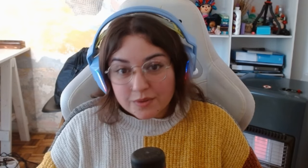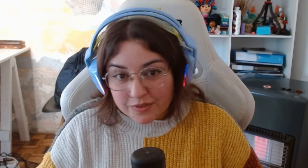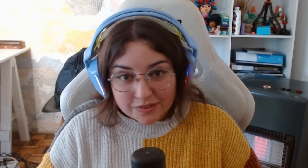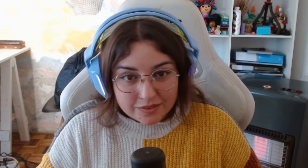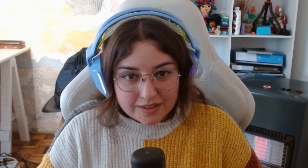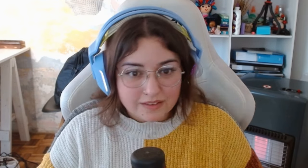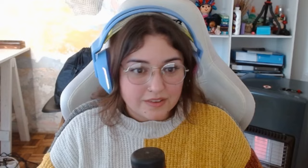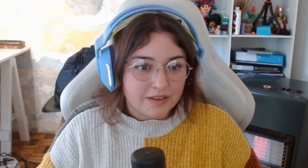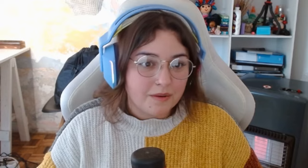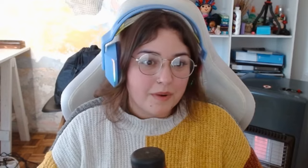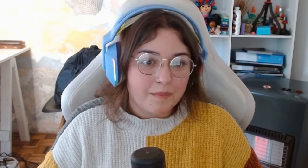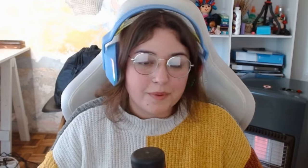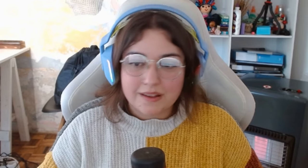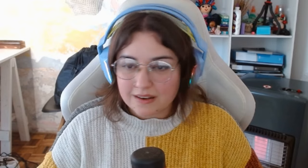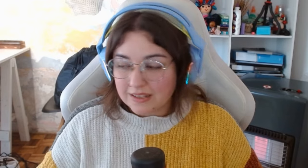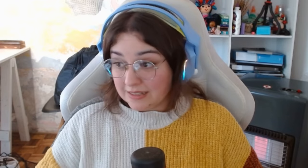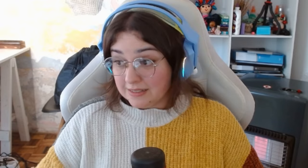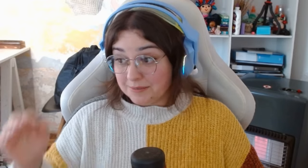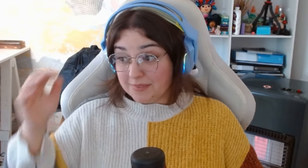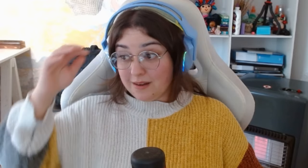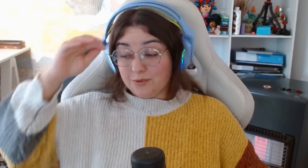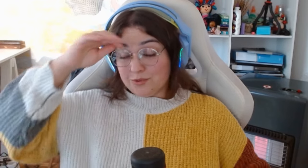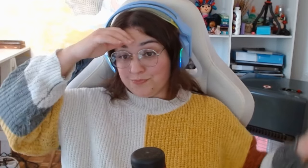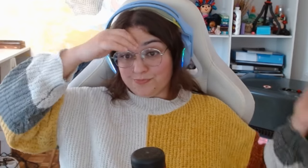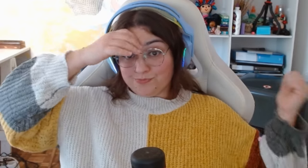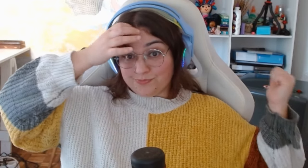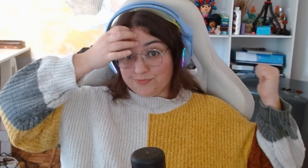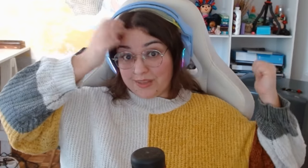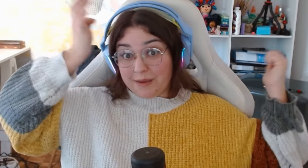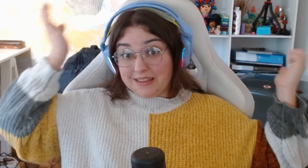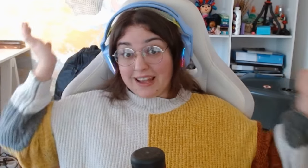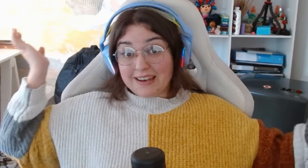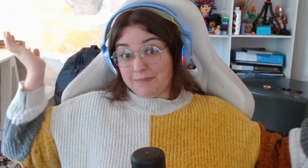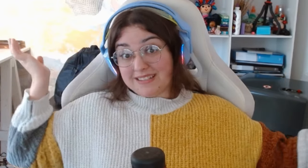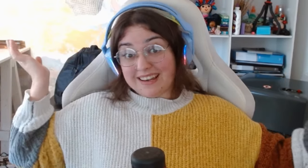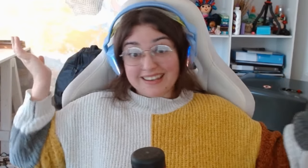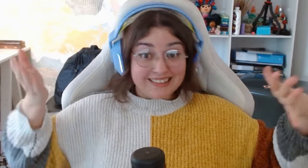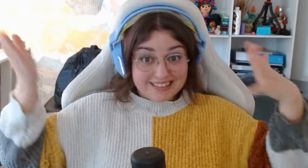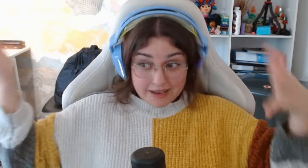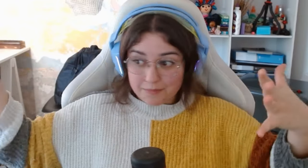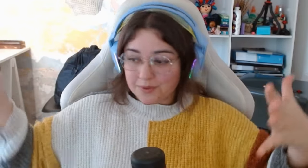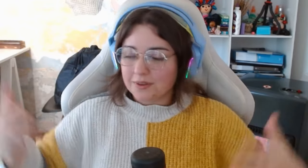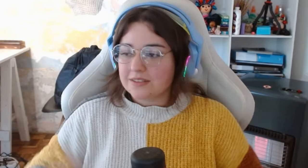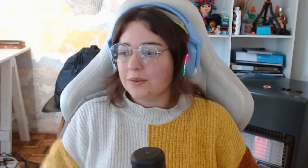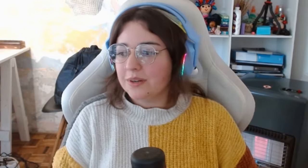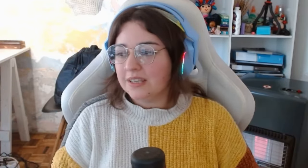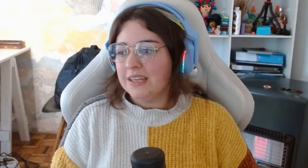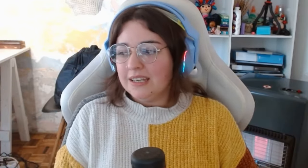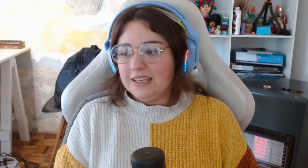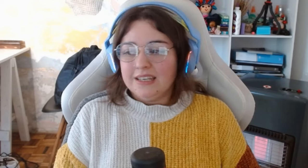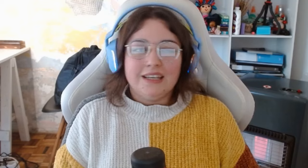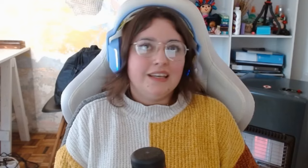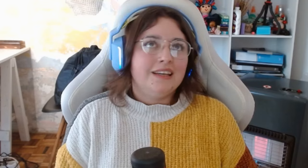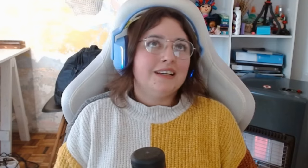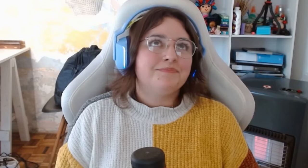ninguno de nosotros. Es algo que no vamos a poder, digamos, evitar el pasaje del tiempo, ¿no? A eso voy.